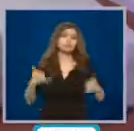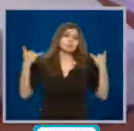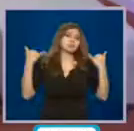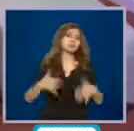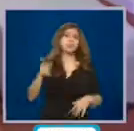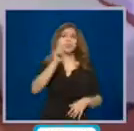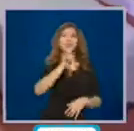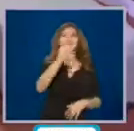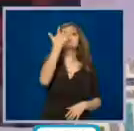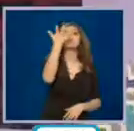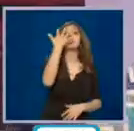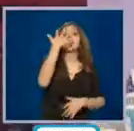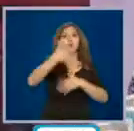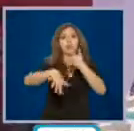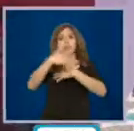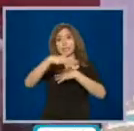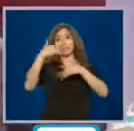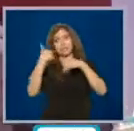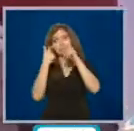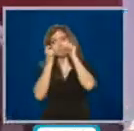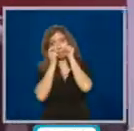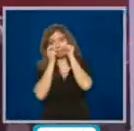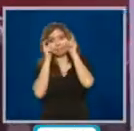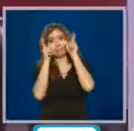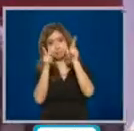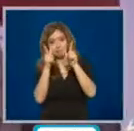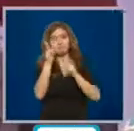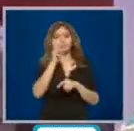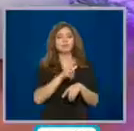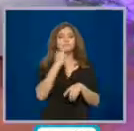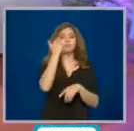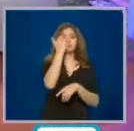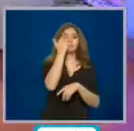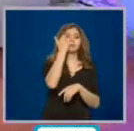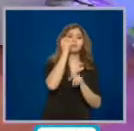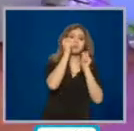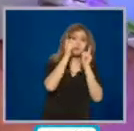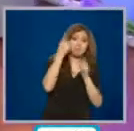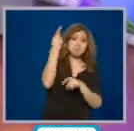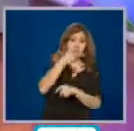favor. 5:15. Por ahí por de las acá. 5 empezamos a abrir los ojitos. Bueno,